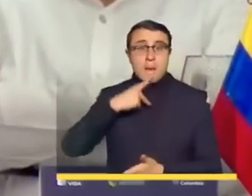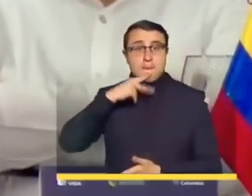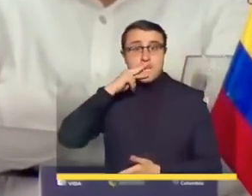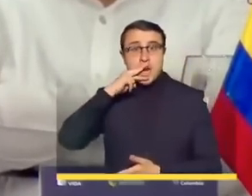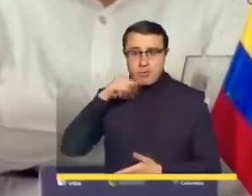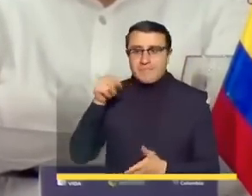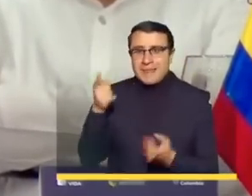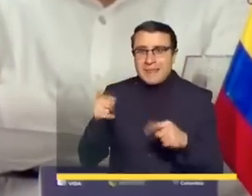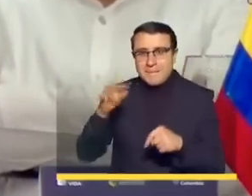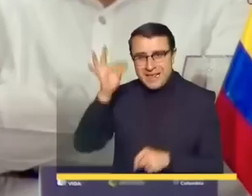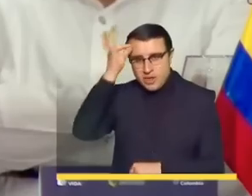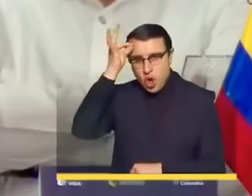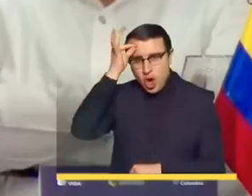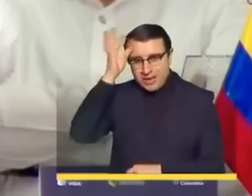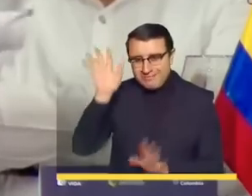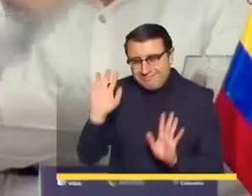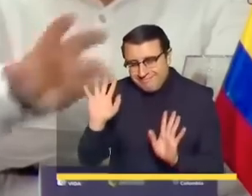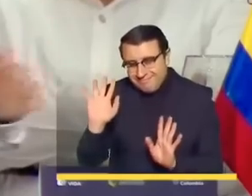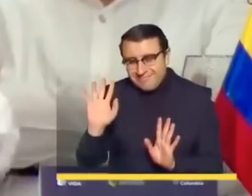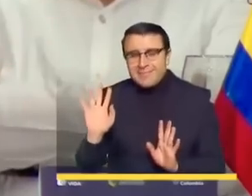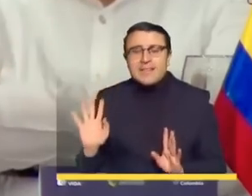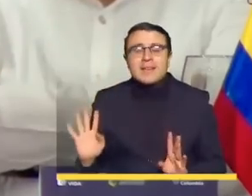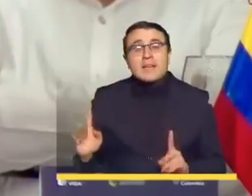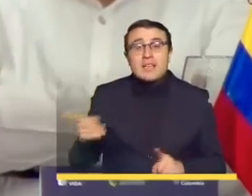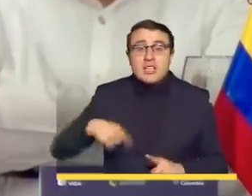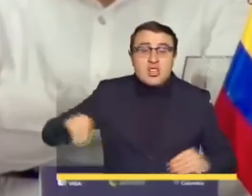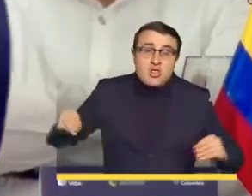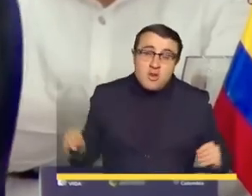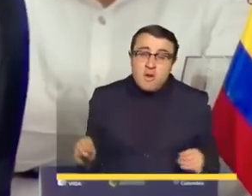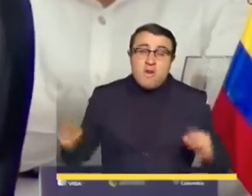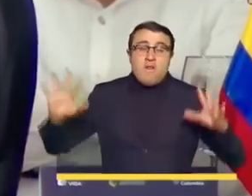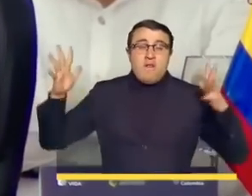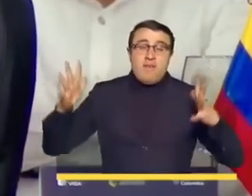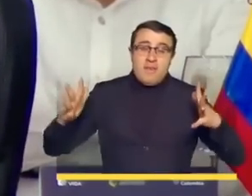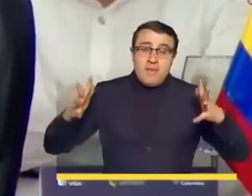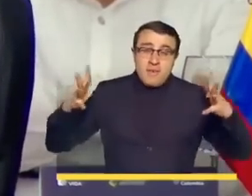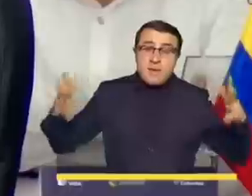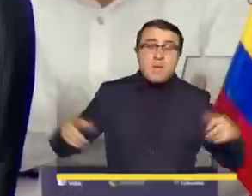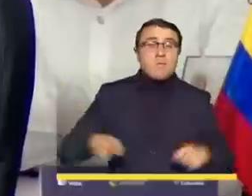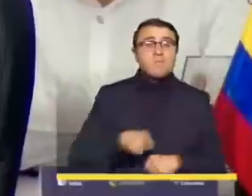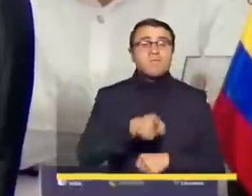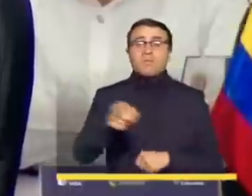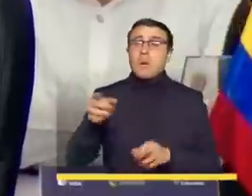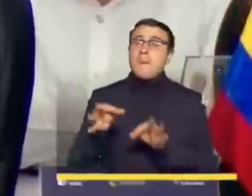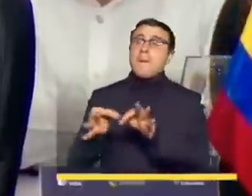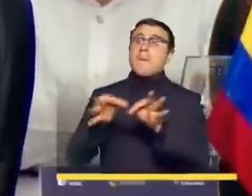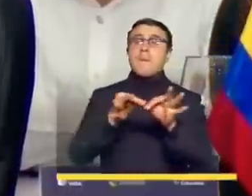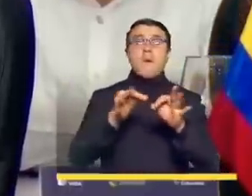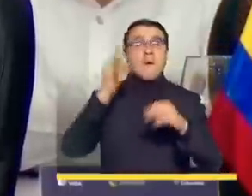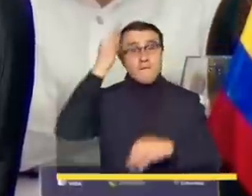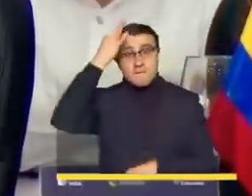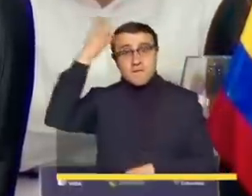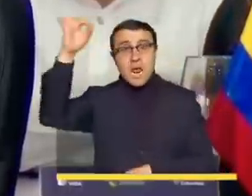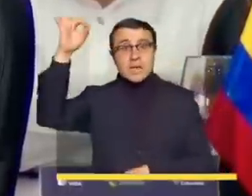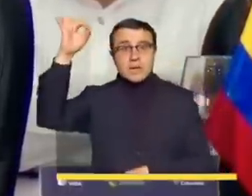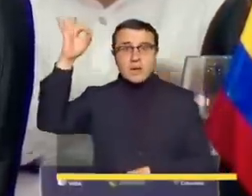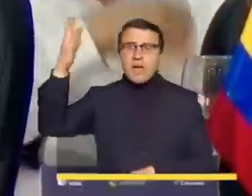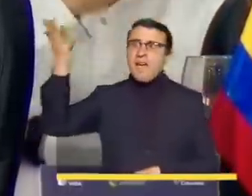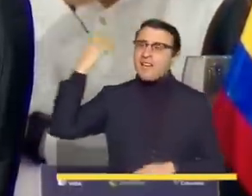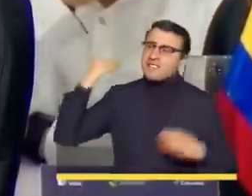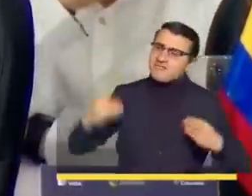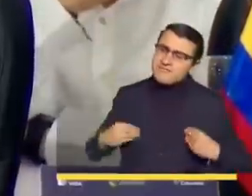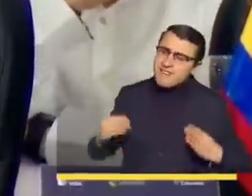droga. Y sus fiestas eran enormes en los pueblos franceses. Hoy no hay sino